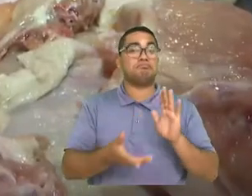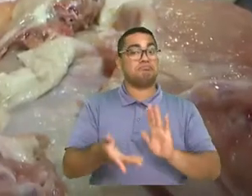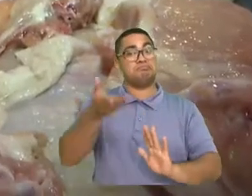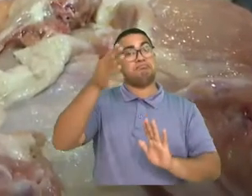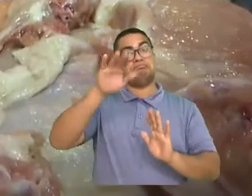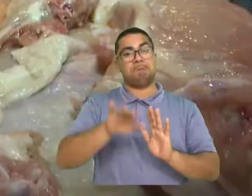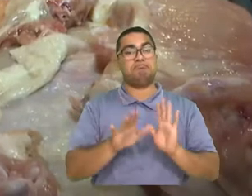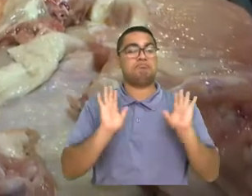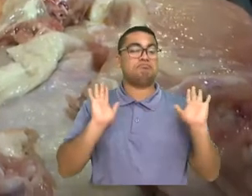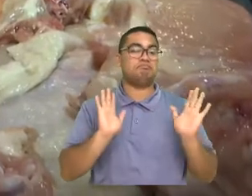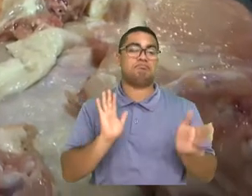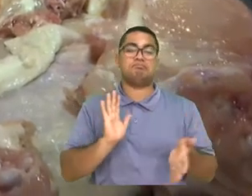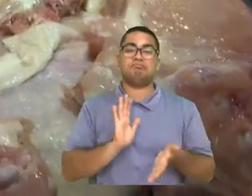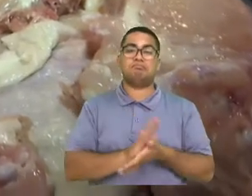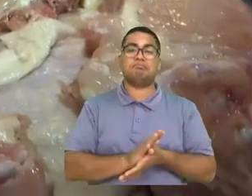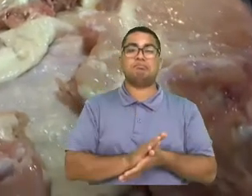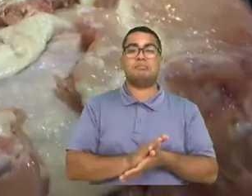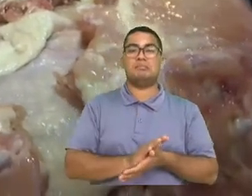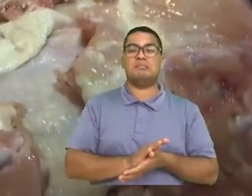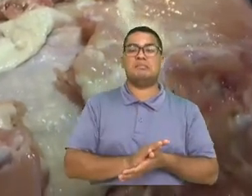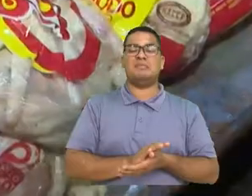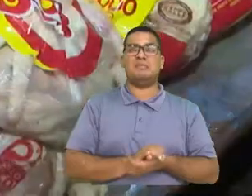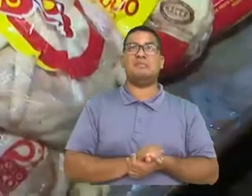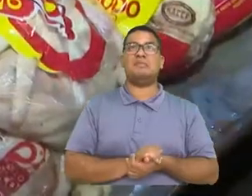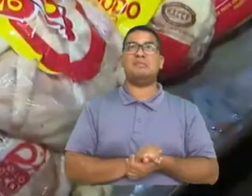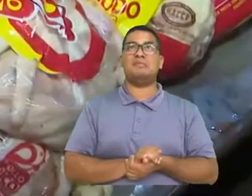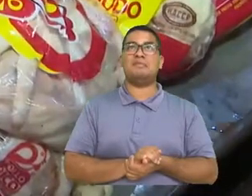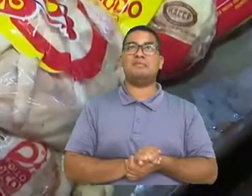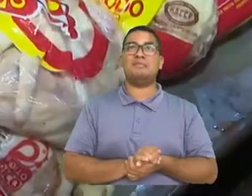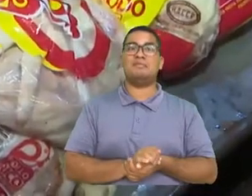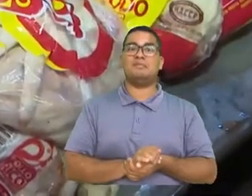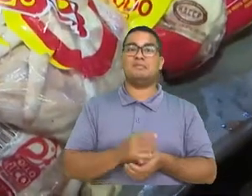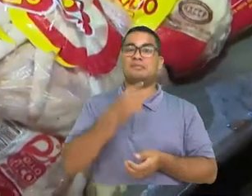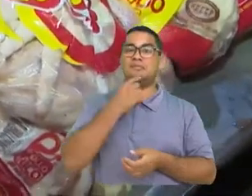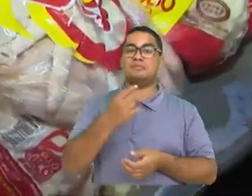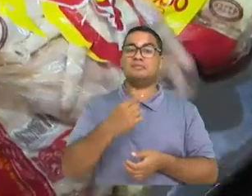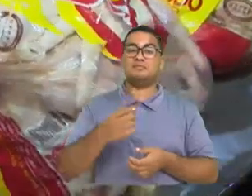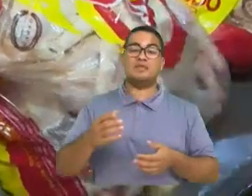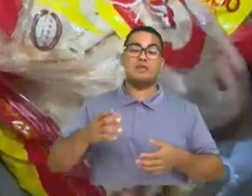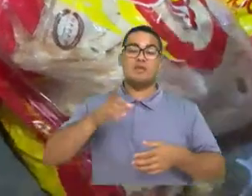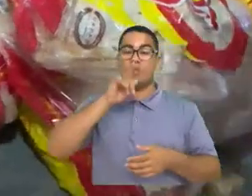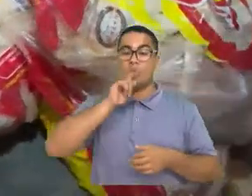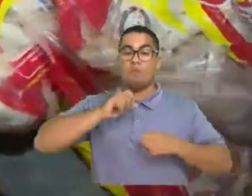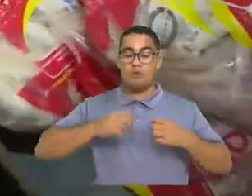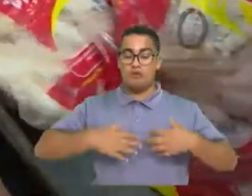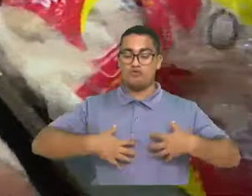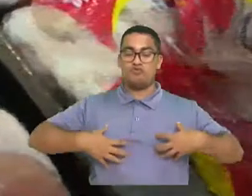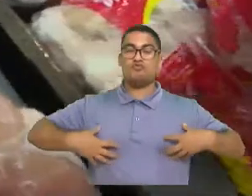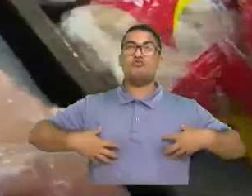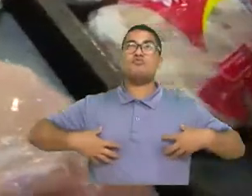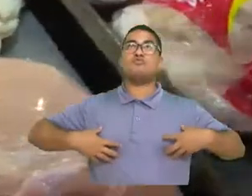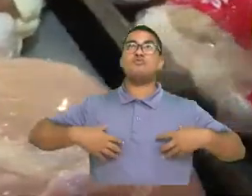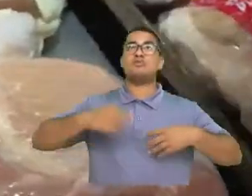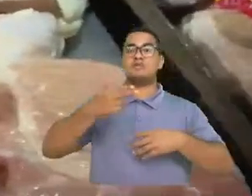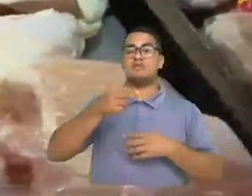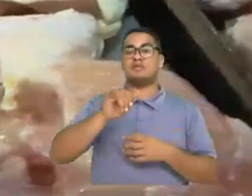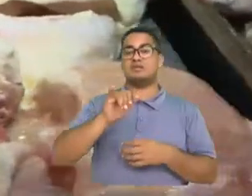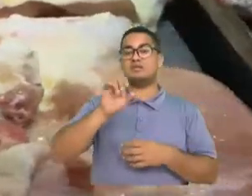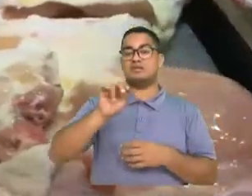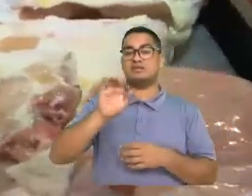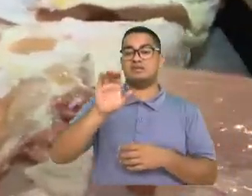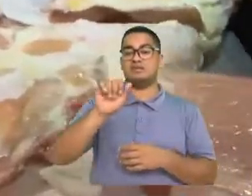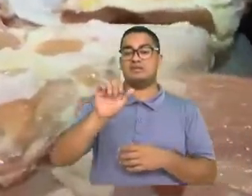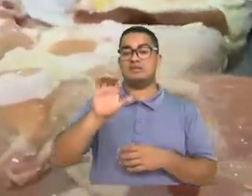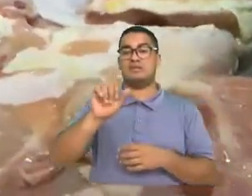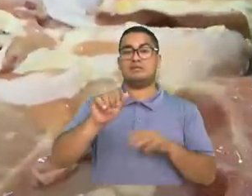bajan. Tenemos siempre también molida, chincaquita. La chincaquita que tiene bastante demanda porque la